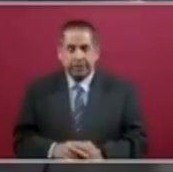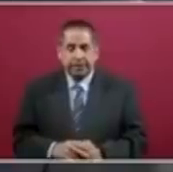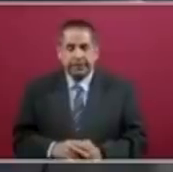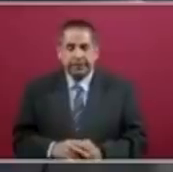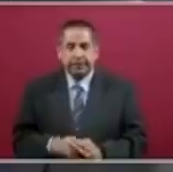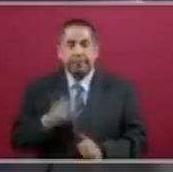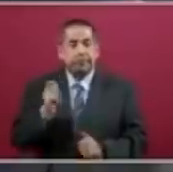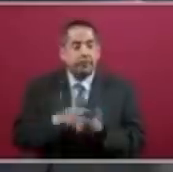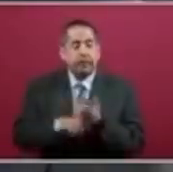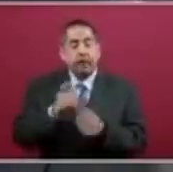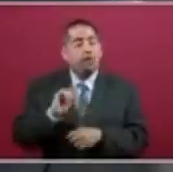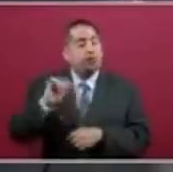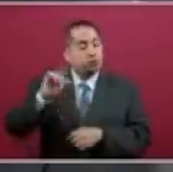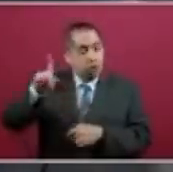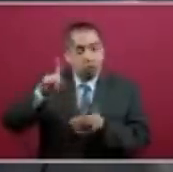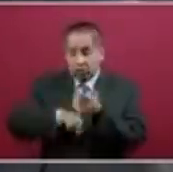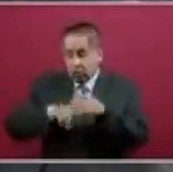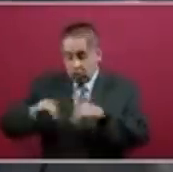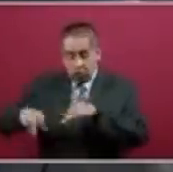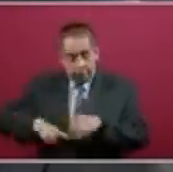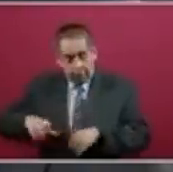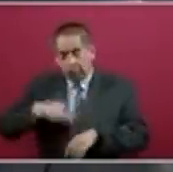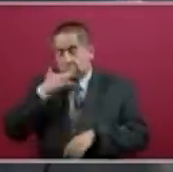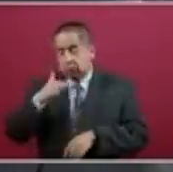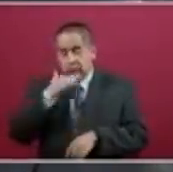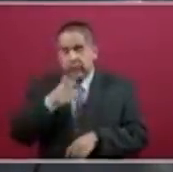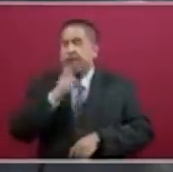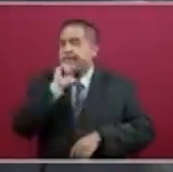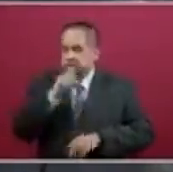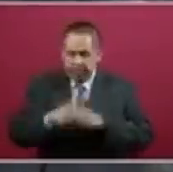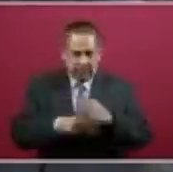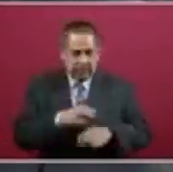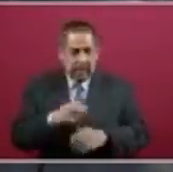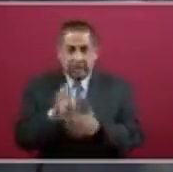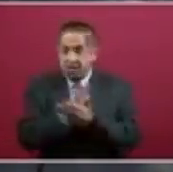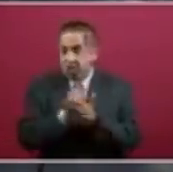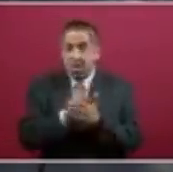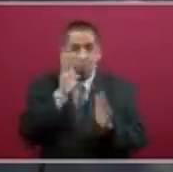de servidores públicos, con pruebas.